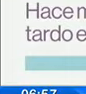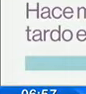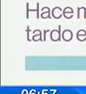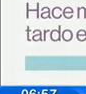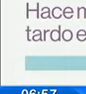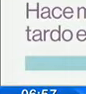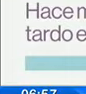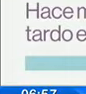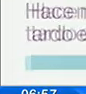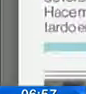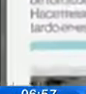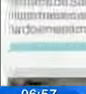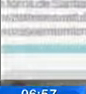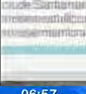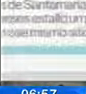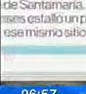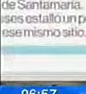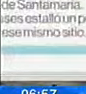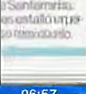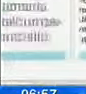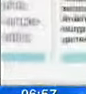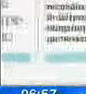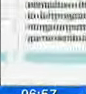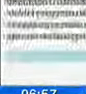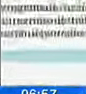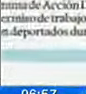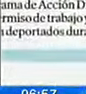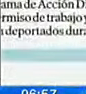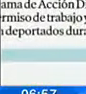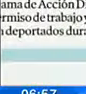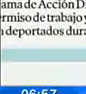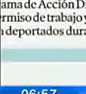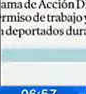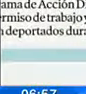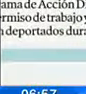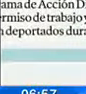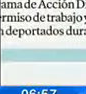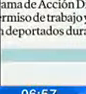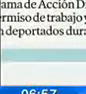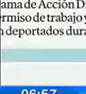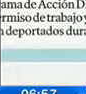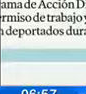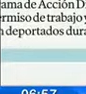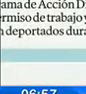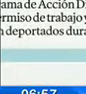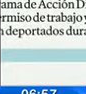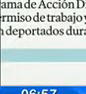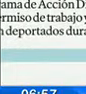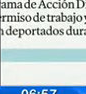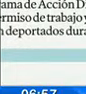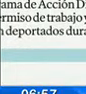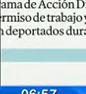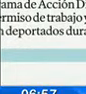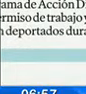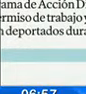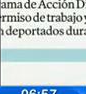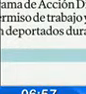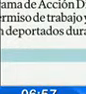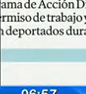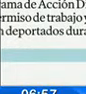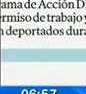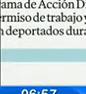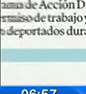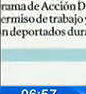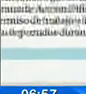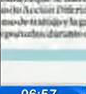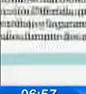Hace meses estalló un petardo en ese mismo sitio. En la opinión, fueron las primeras elecciones en una década sin correa de